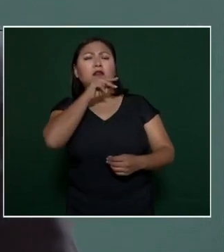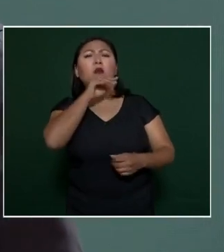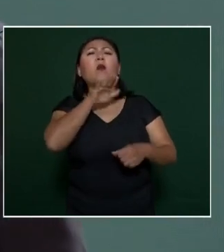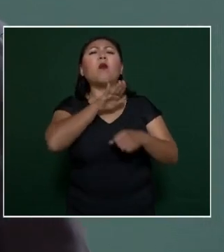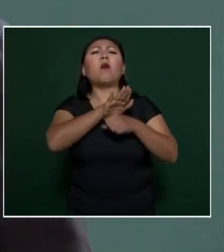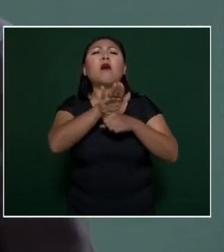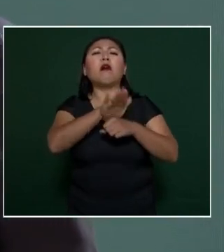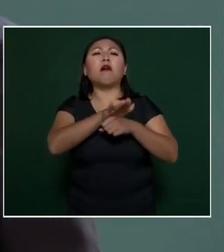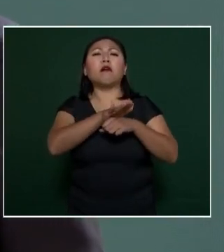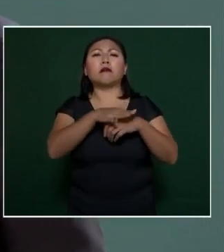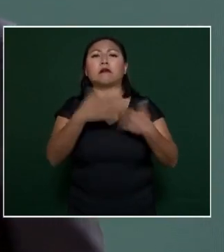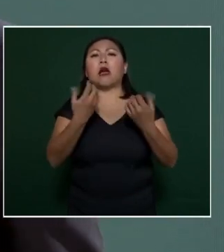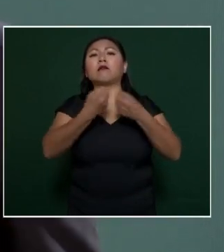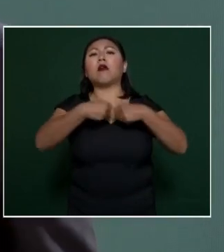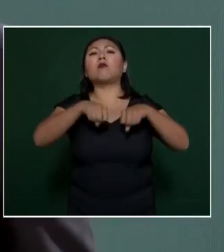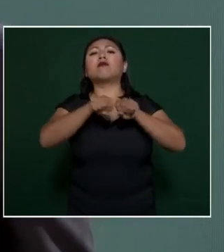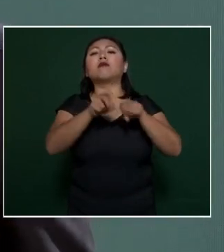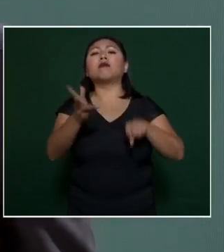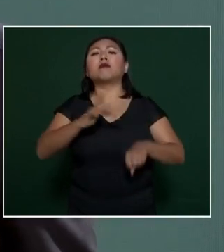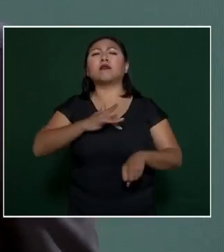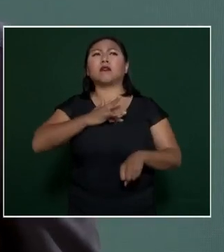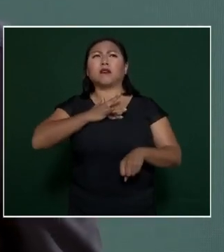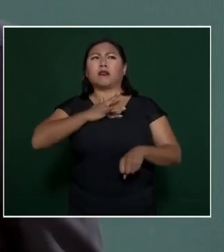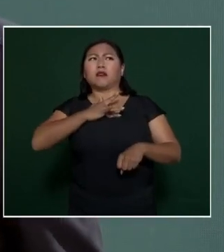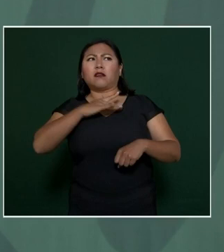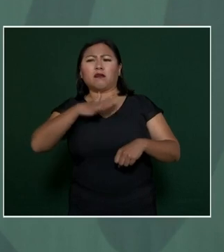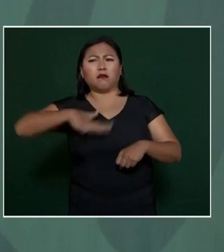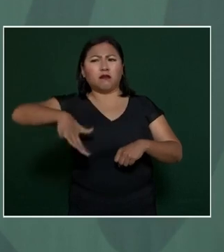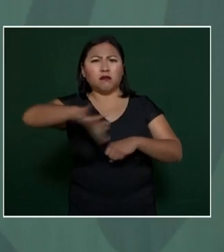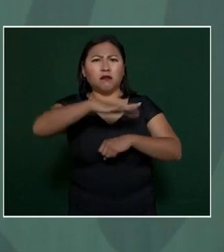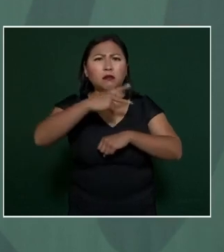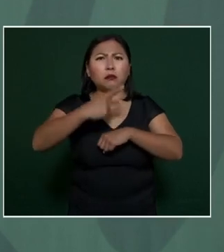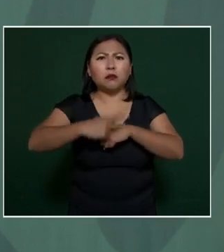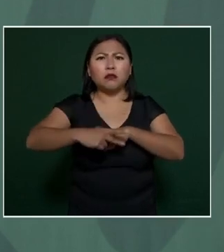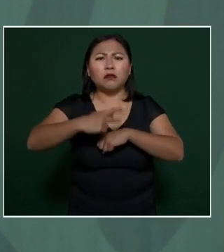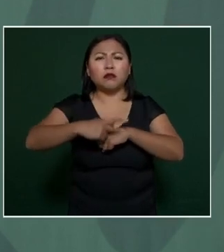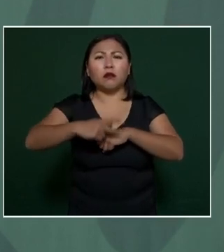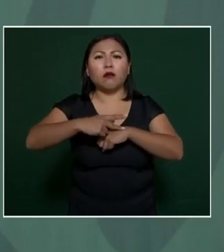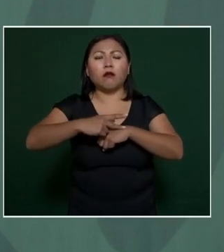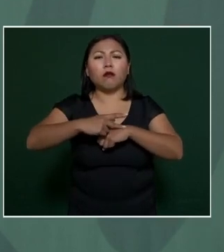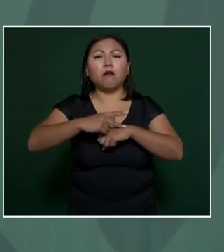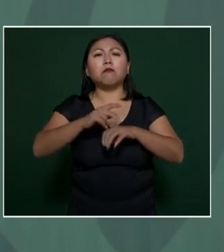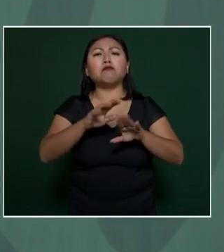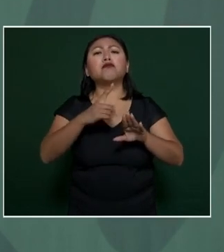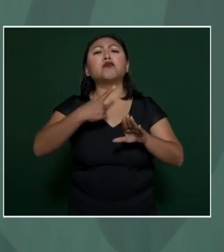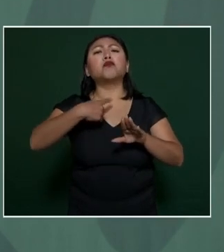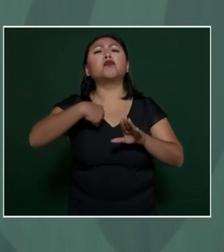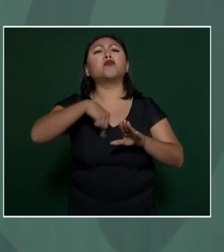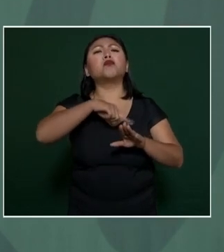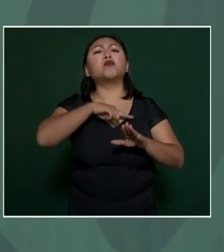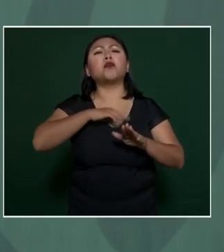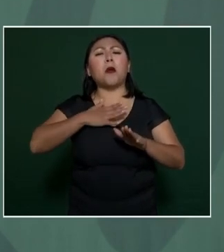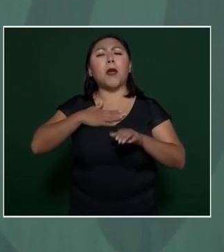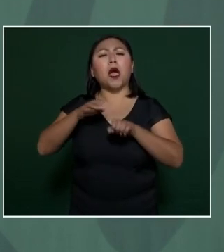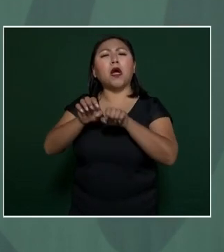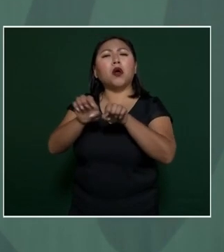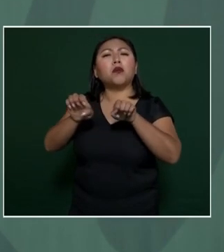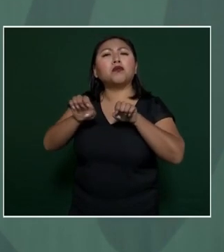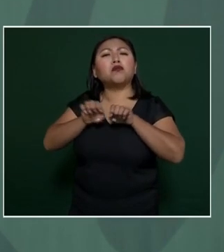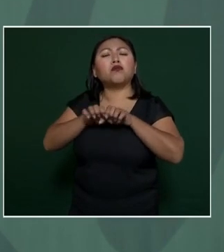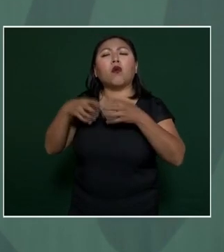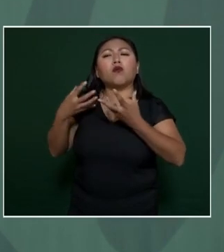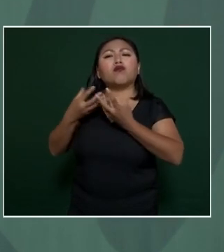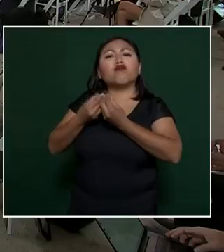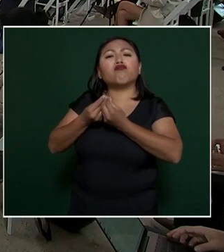seguridad y venimos a Baja California Pues